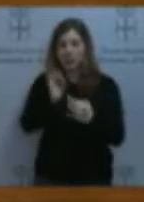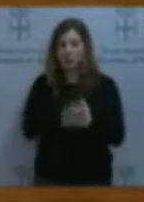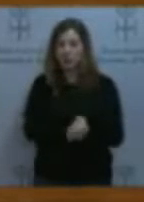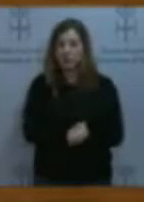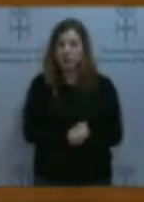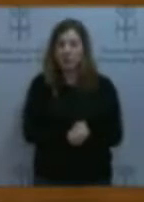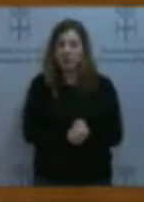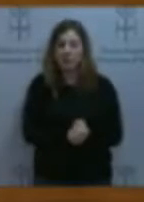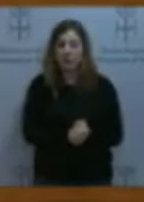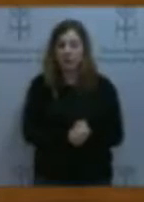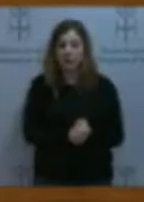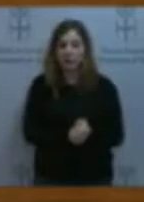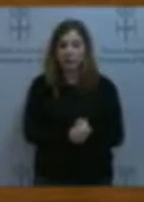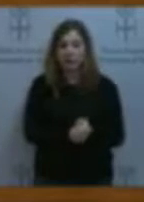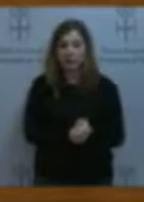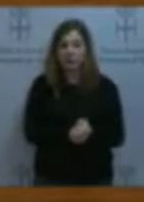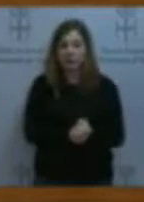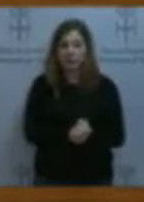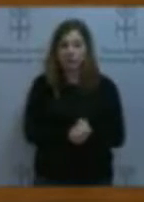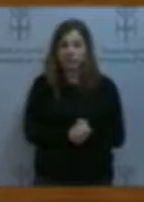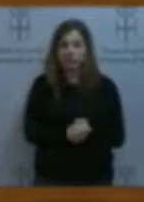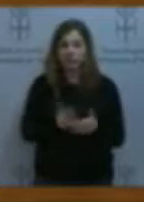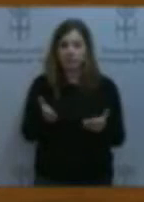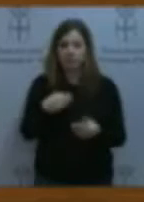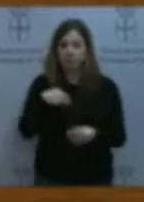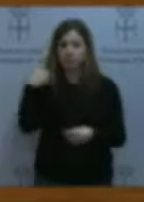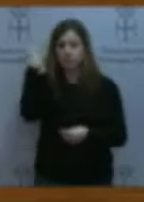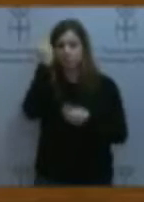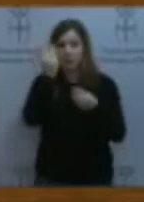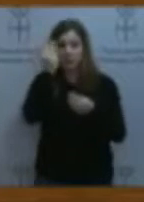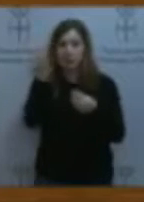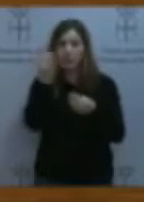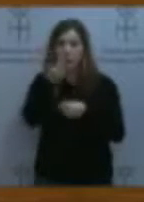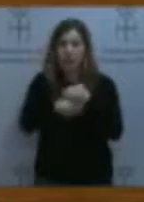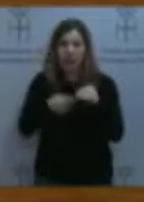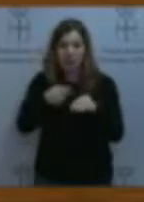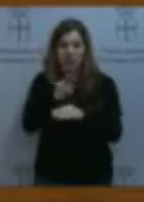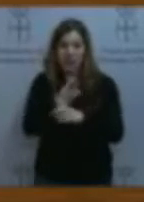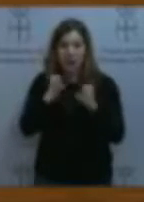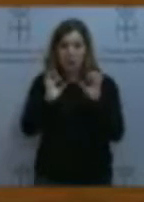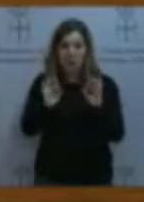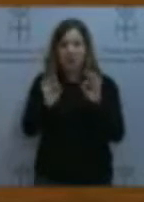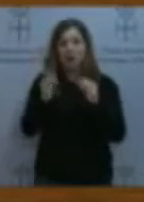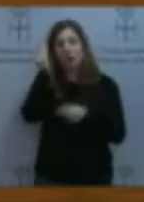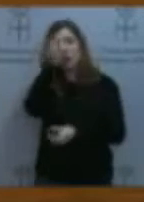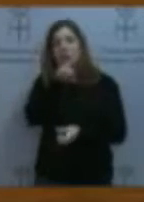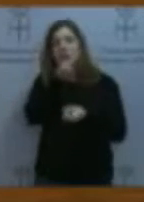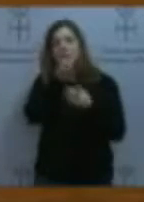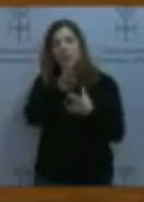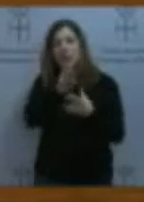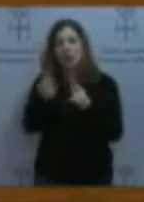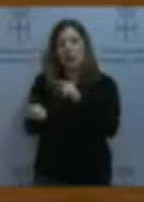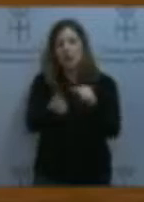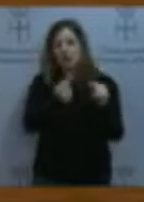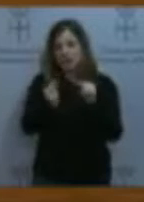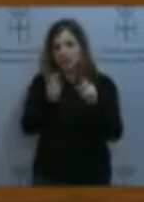Así que yo creo que esto es lo que tenemos que hacer en esta Cámara, ¿no? Plantear la discusión en estos términos. ¿Cómo conseguimos resolver